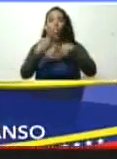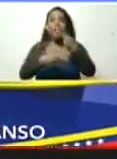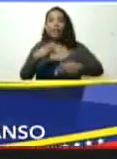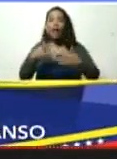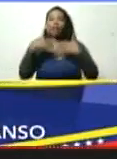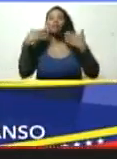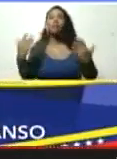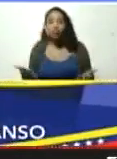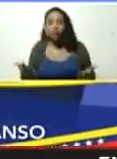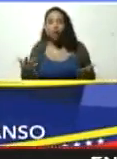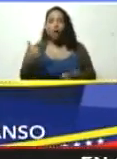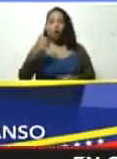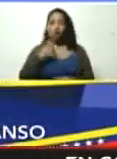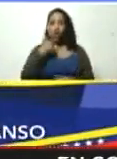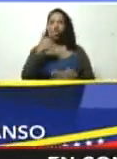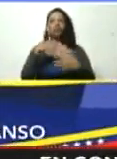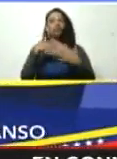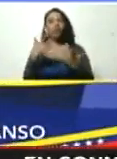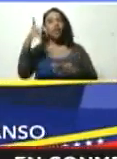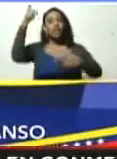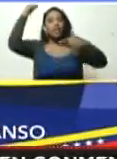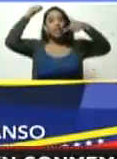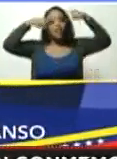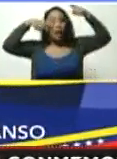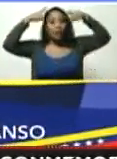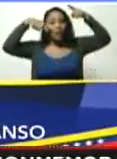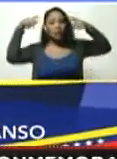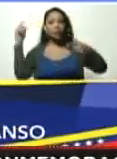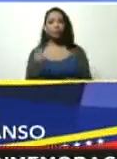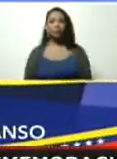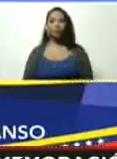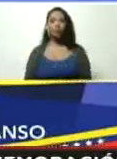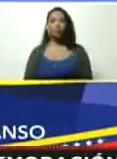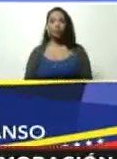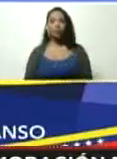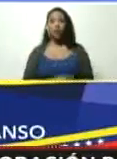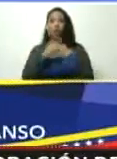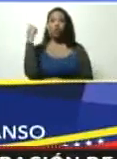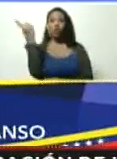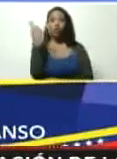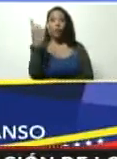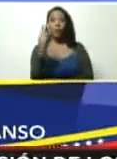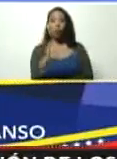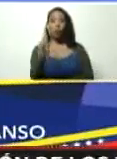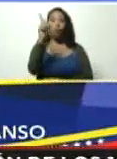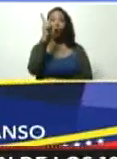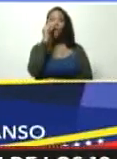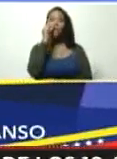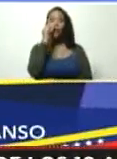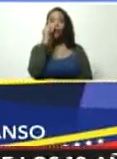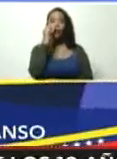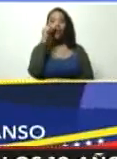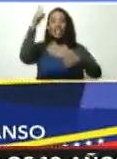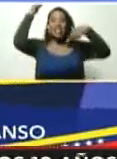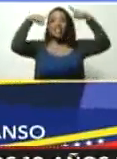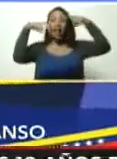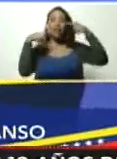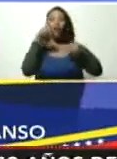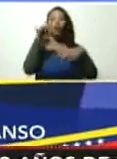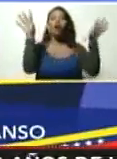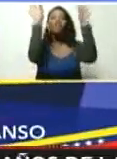Por eso yo digo que Chávez no es simplemente un hombre. Chávez es un método de